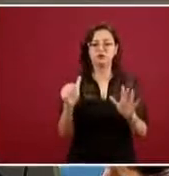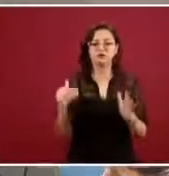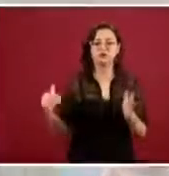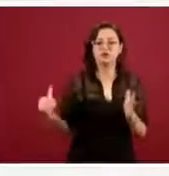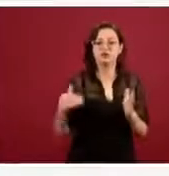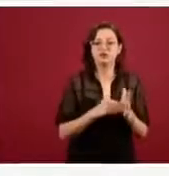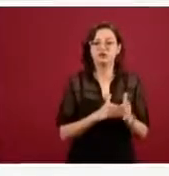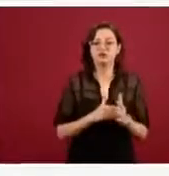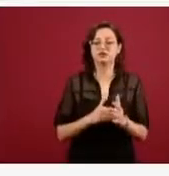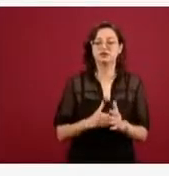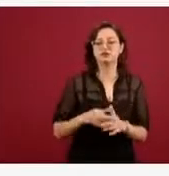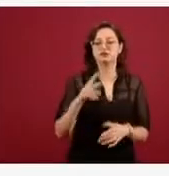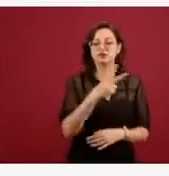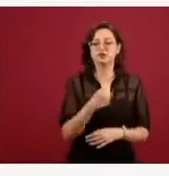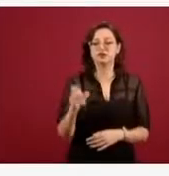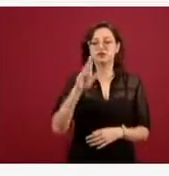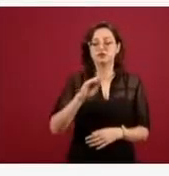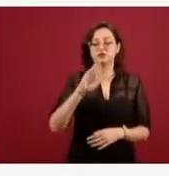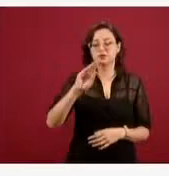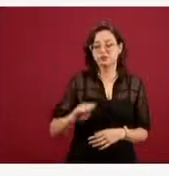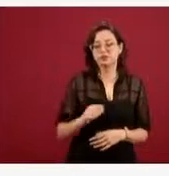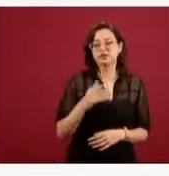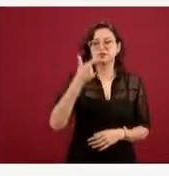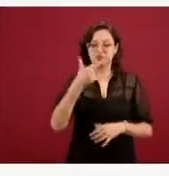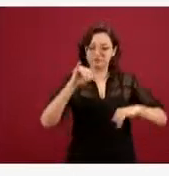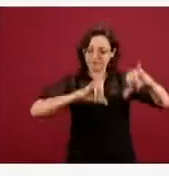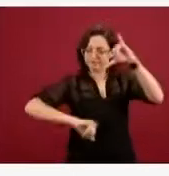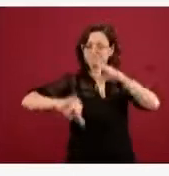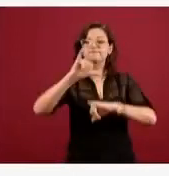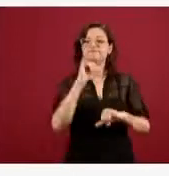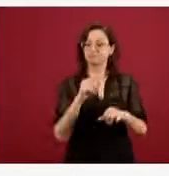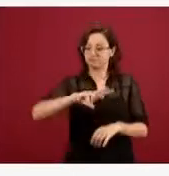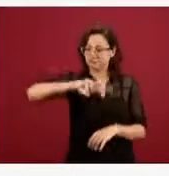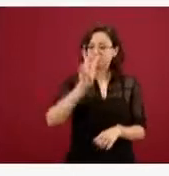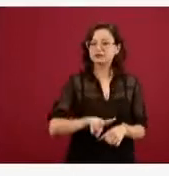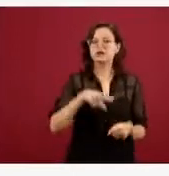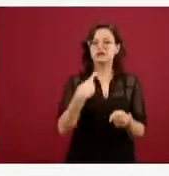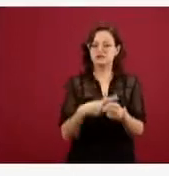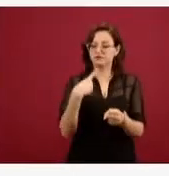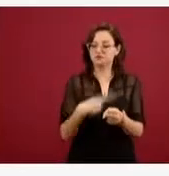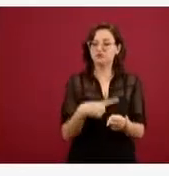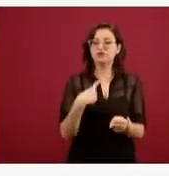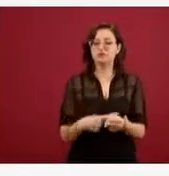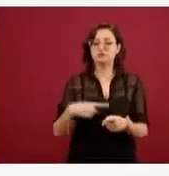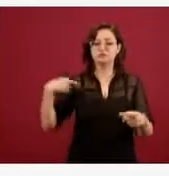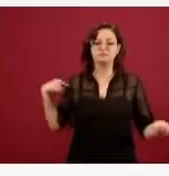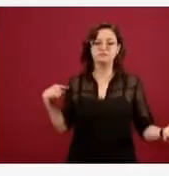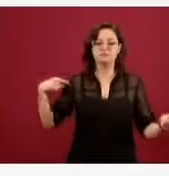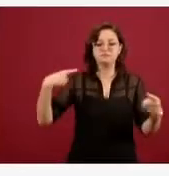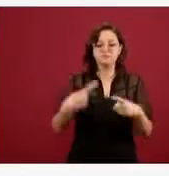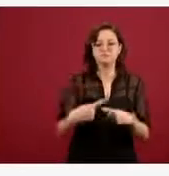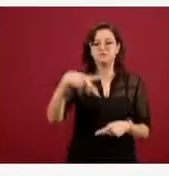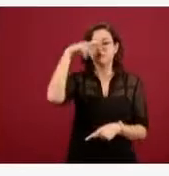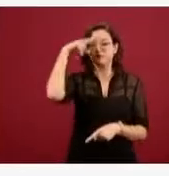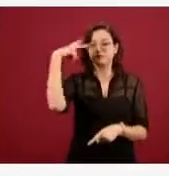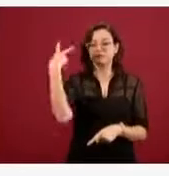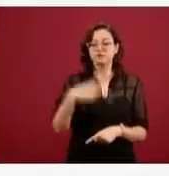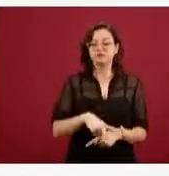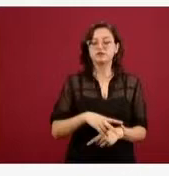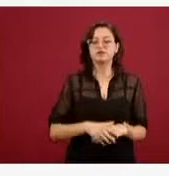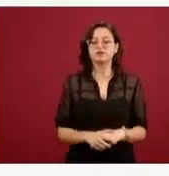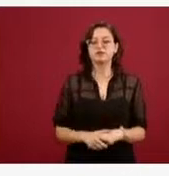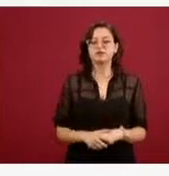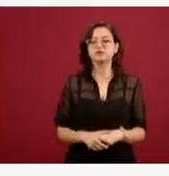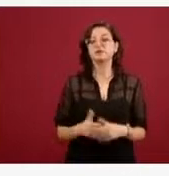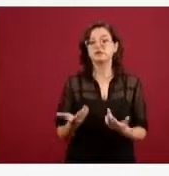6.297 casos confirmados por laboratorio en lo que llevamos de la epidemia en México, así